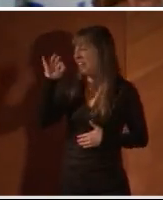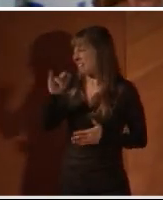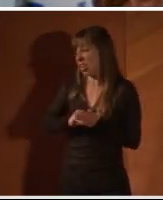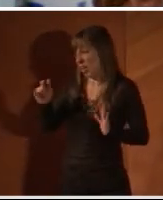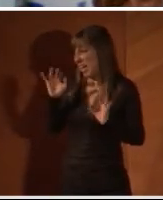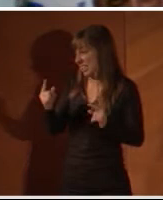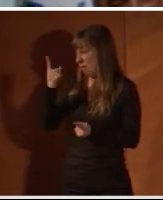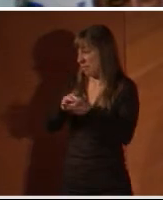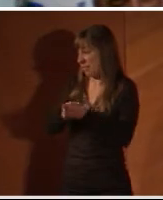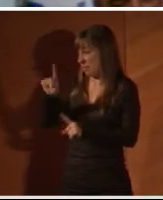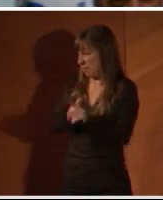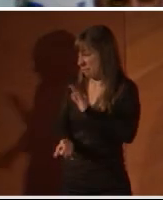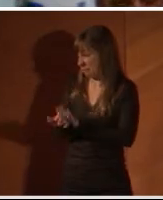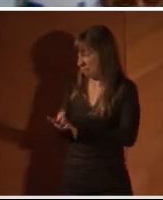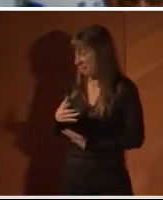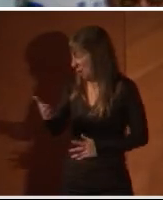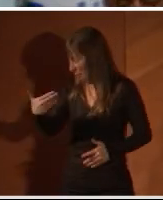¿no? Es humana y... Sí.